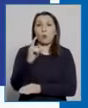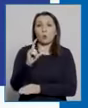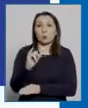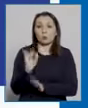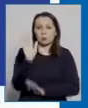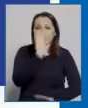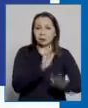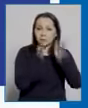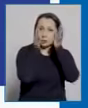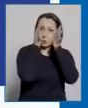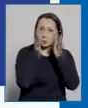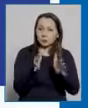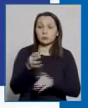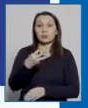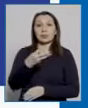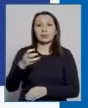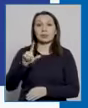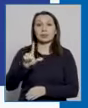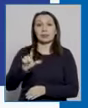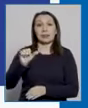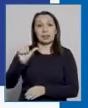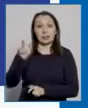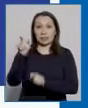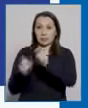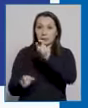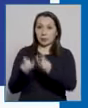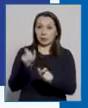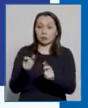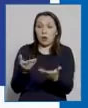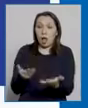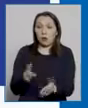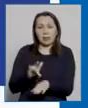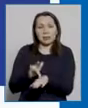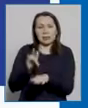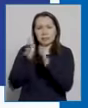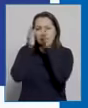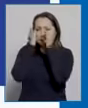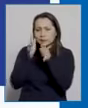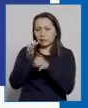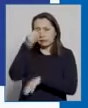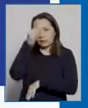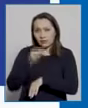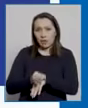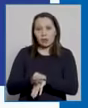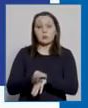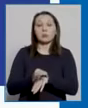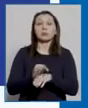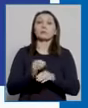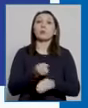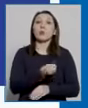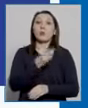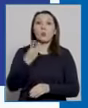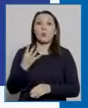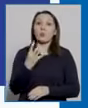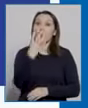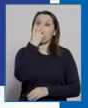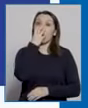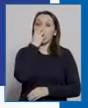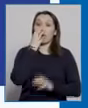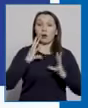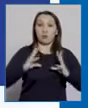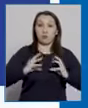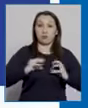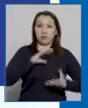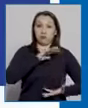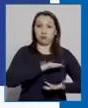críticos, de las cuales 376 están en estado crítico. Y en relación al número de ventiladores mecánicos,